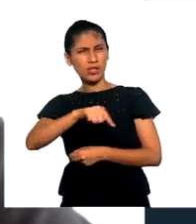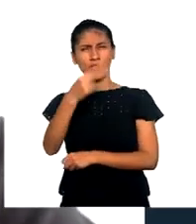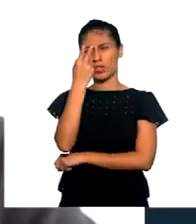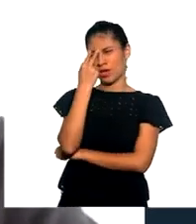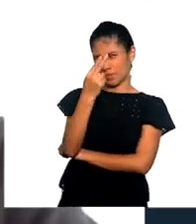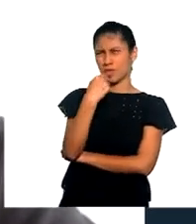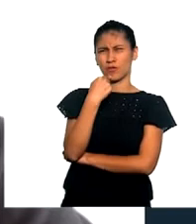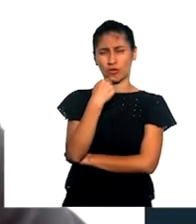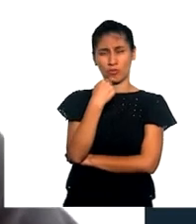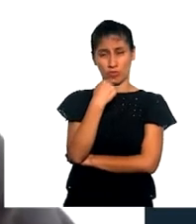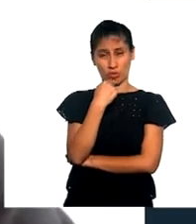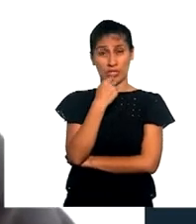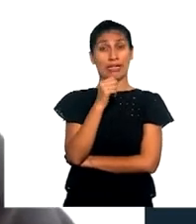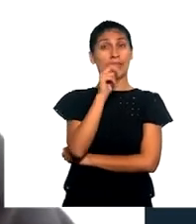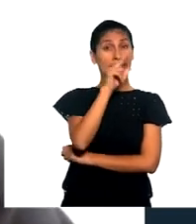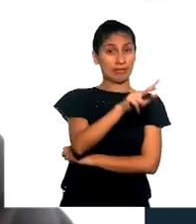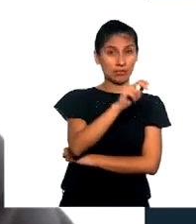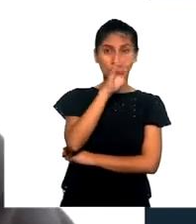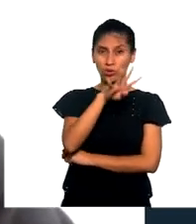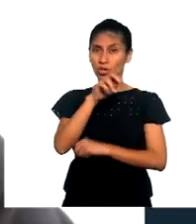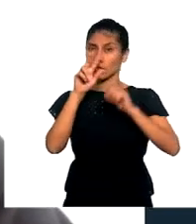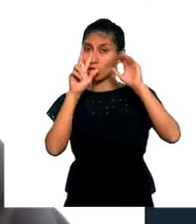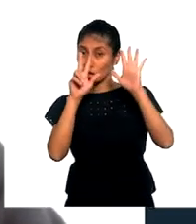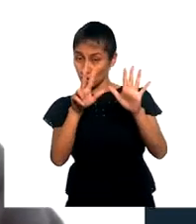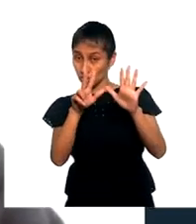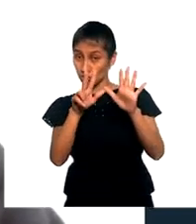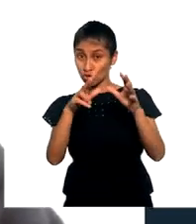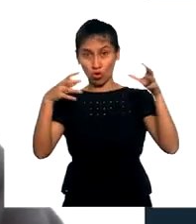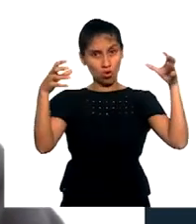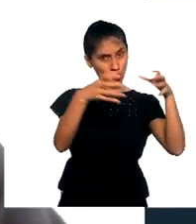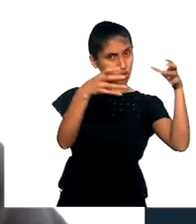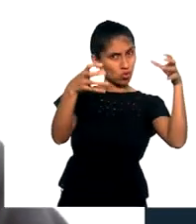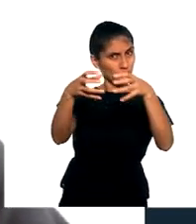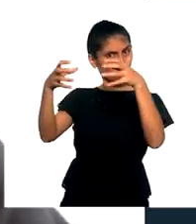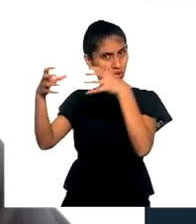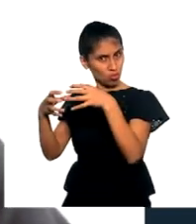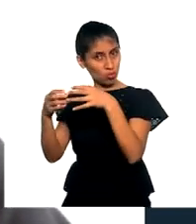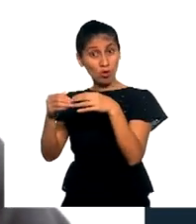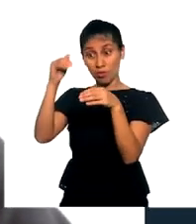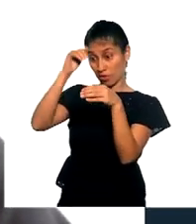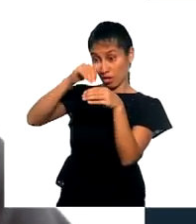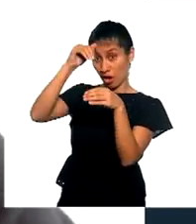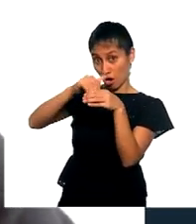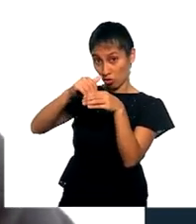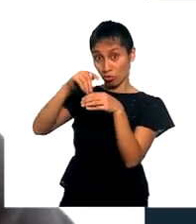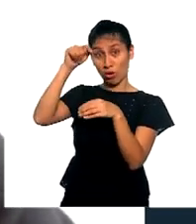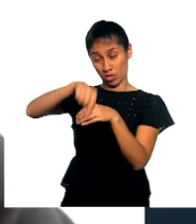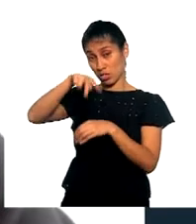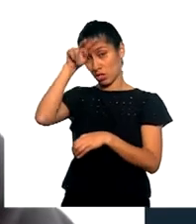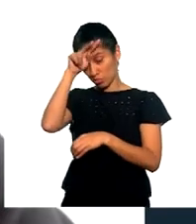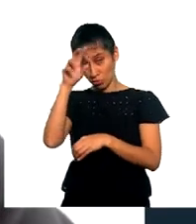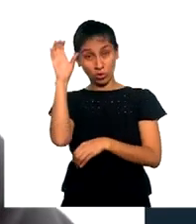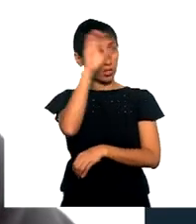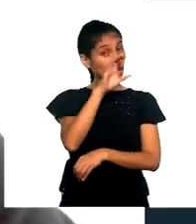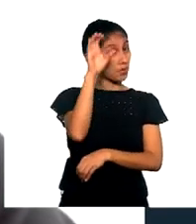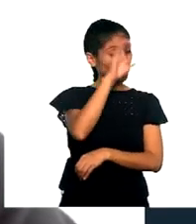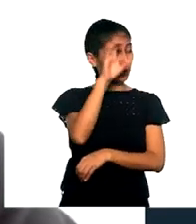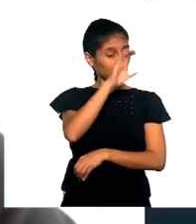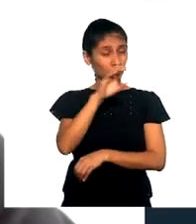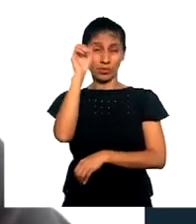hay 348 cooperativas de ahorro y crédito en el perú sé que han sido censadas